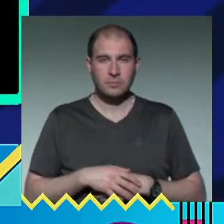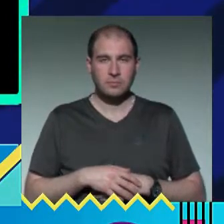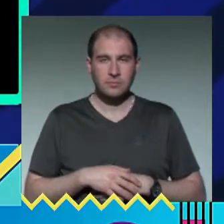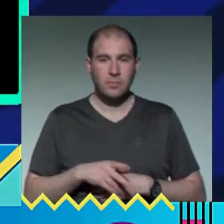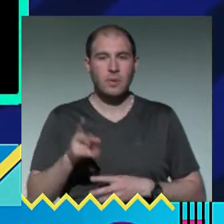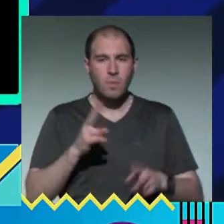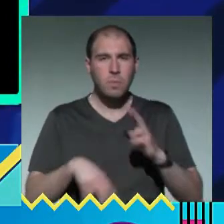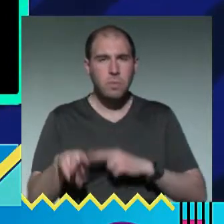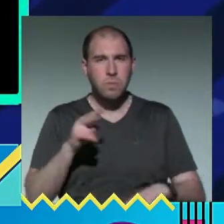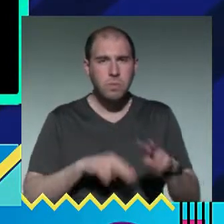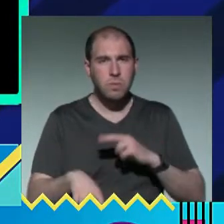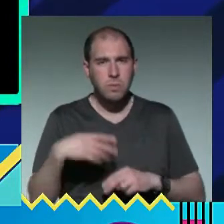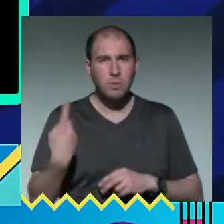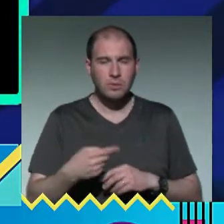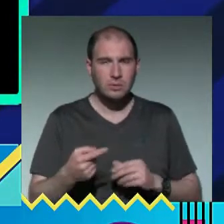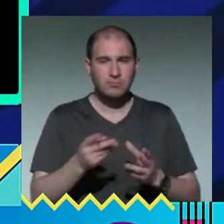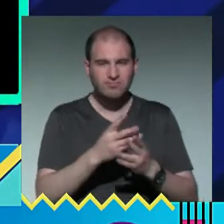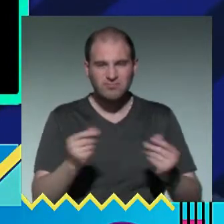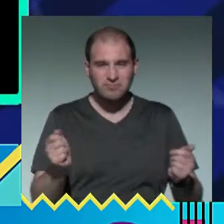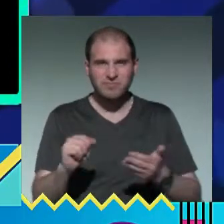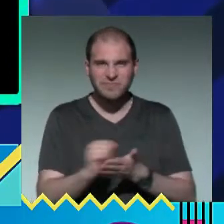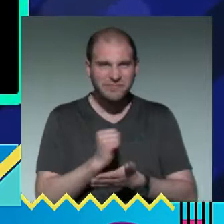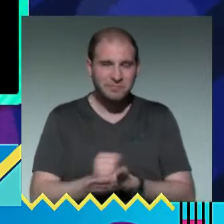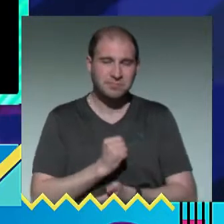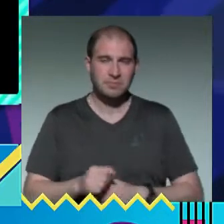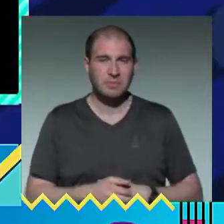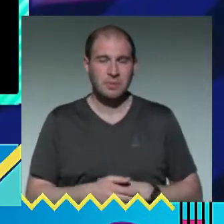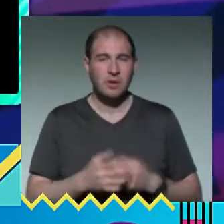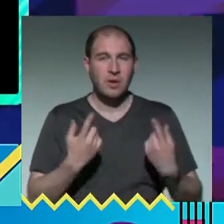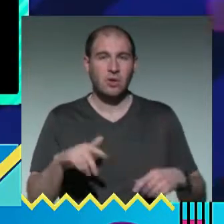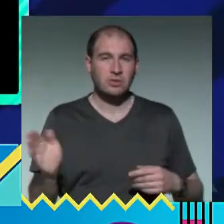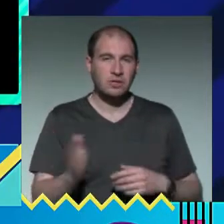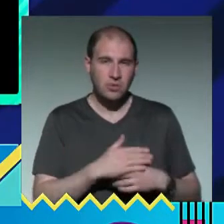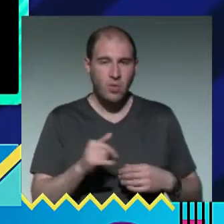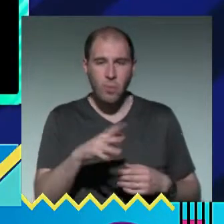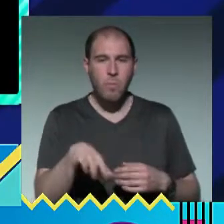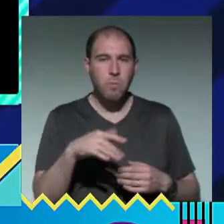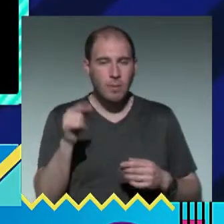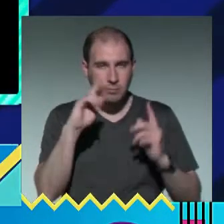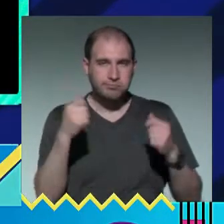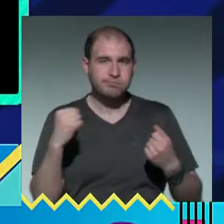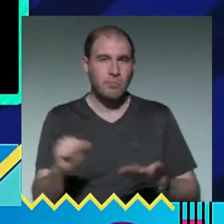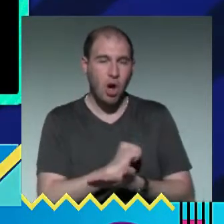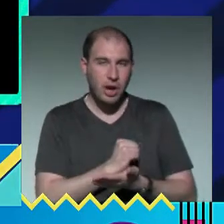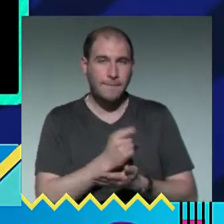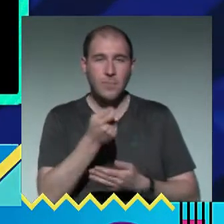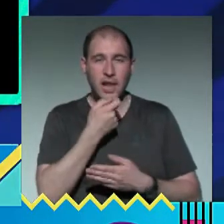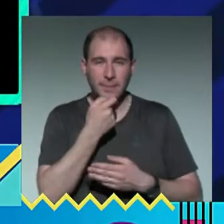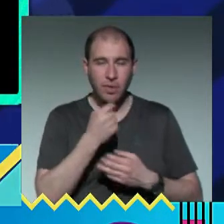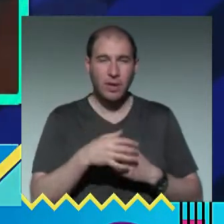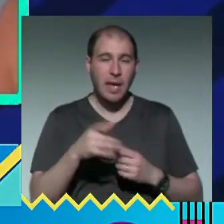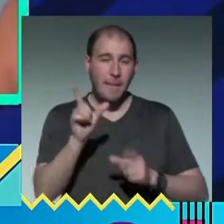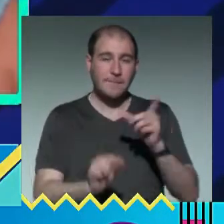la búsqueda todo el tiempo fue desarmar, desarticular todo lo que quedaba de esos pueblos indígenas. Y, por ejemplo, en